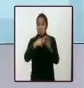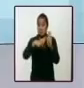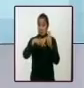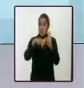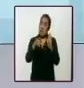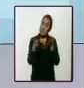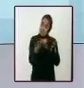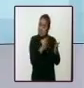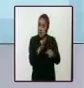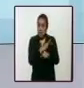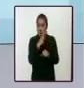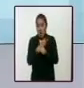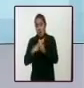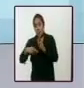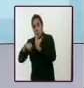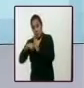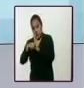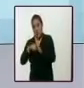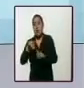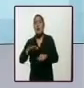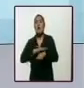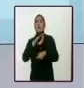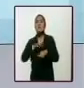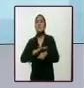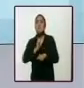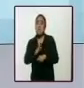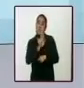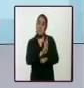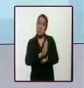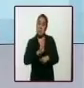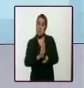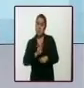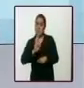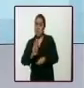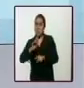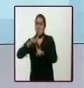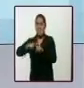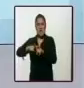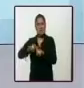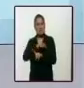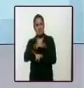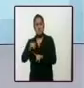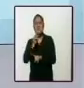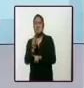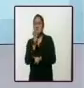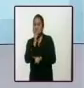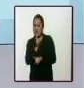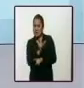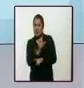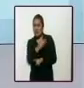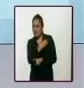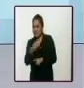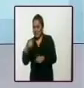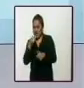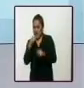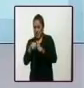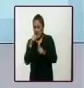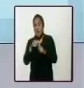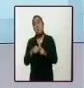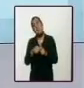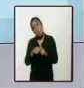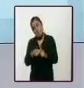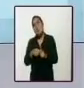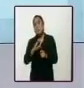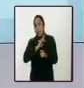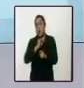calificación crediticia BBB+. Esto quiere decir que se mantiene ahí un menor crecimiento y mantiene